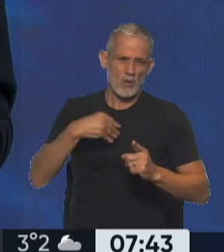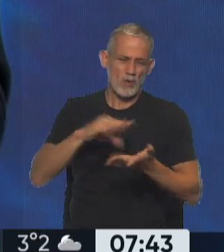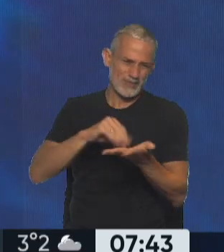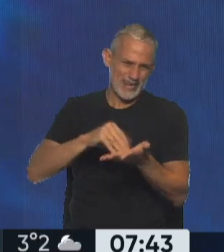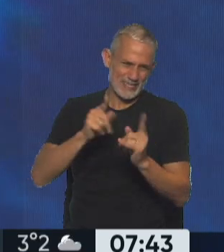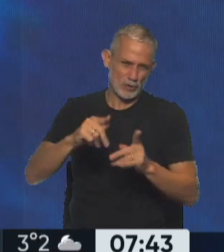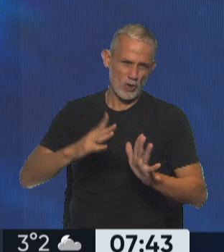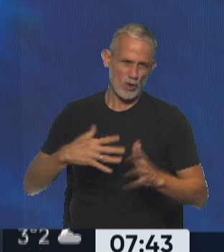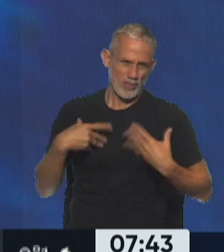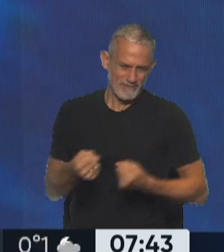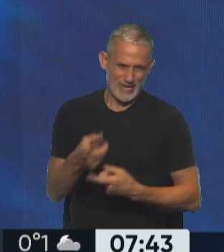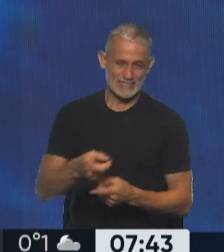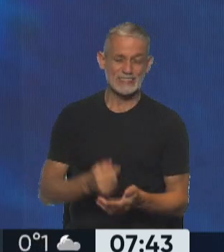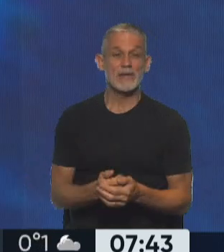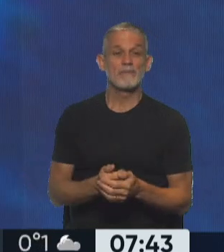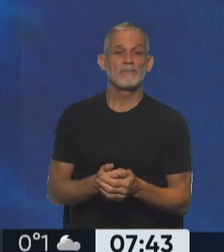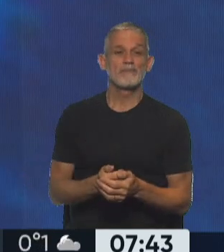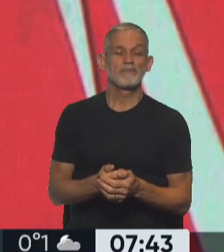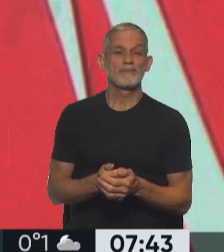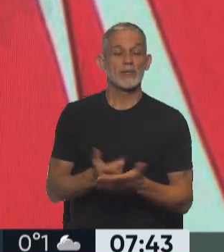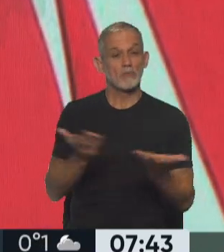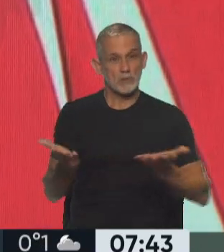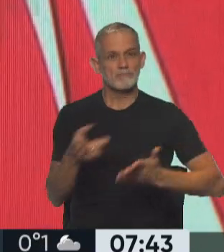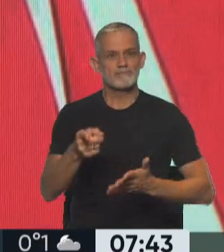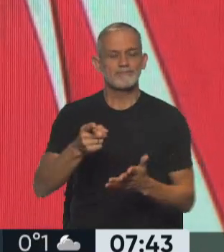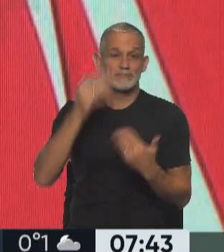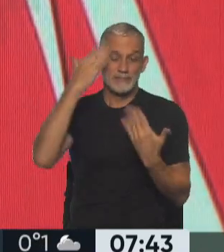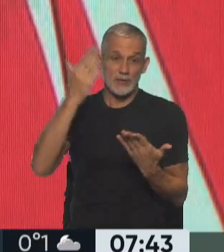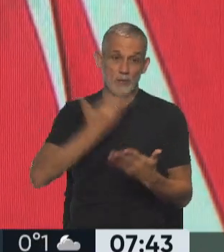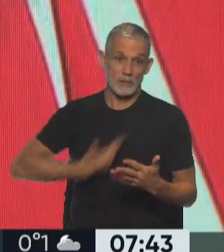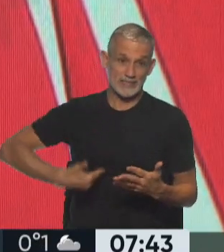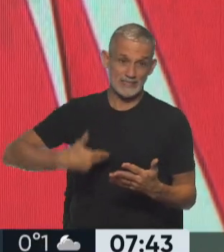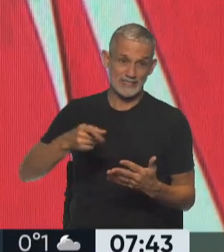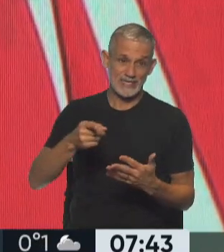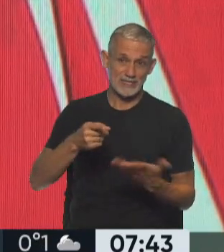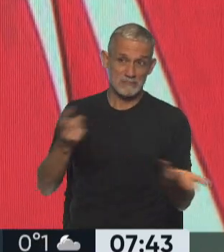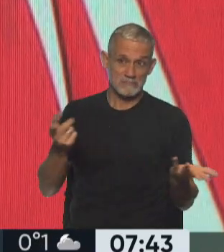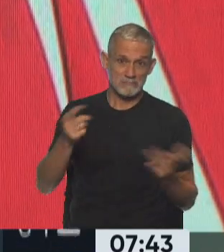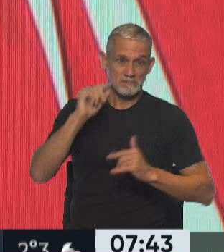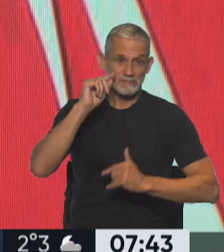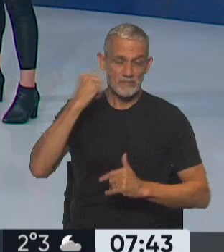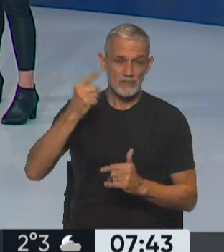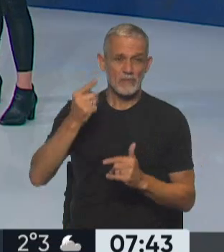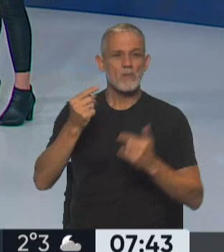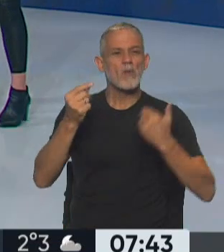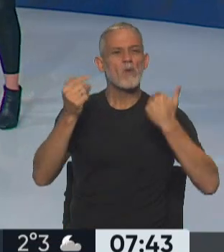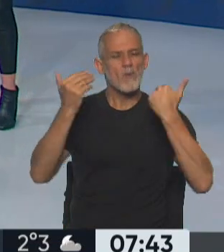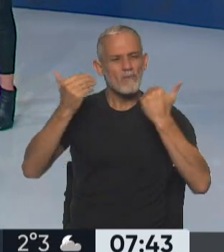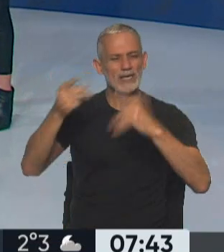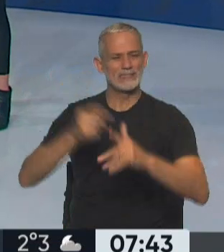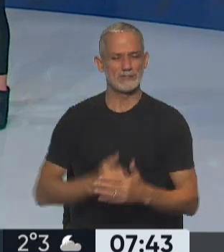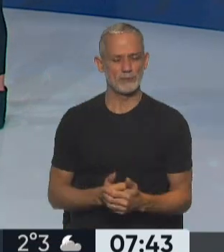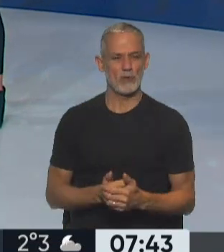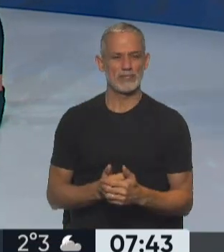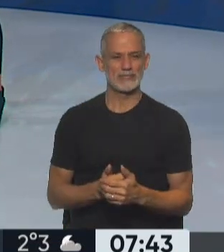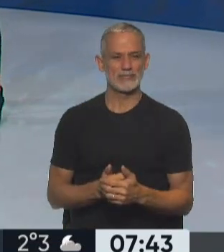Europa, en Asia, sino también en Turquía. Bueno, ha recibido el saludo del presidente de la Nación durante el fin de semana, justamente por este triunfo. Y